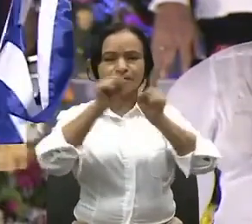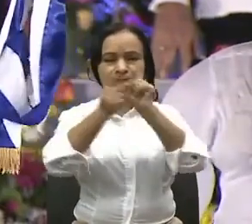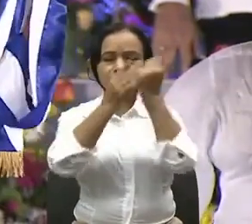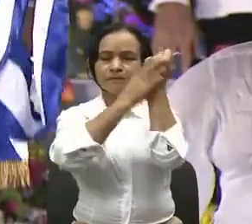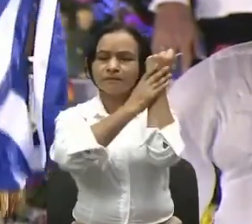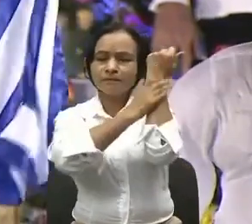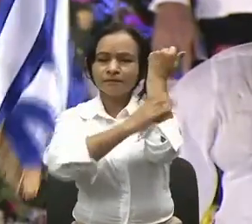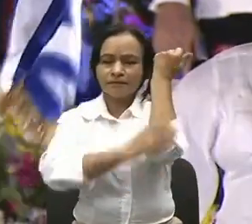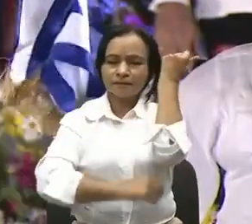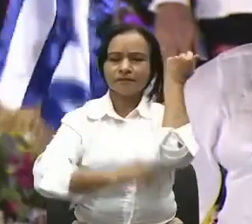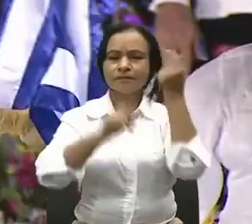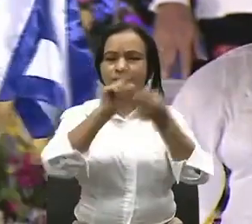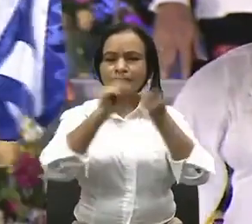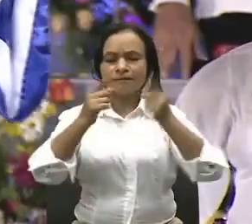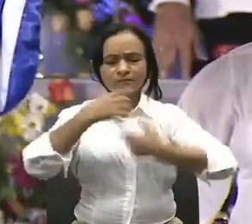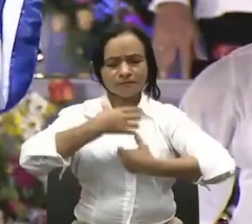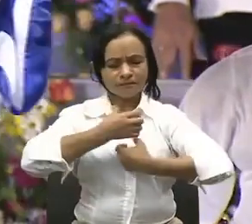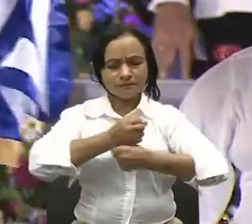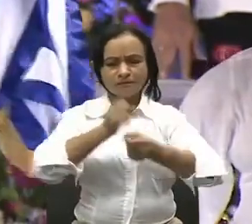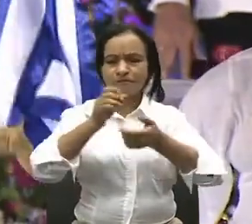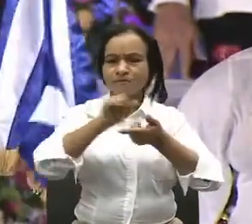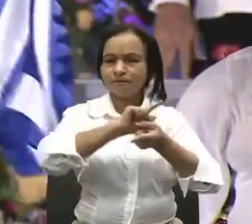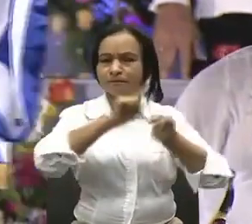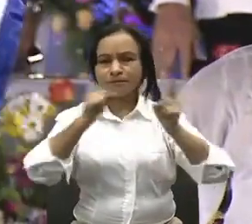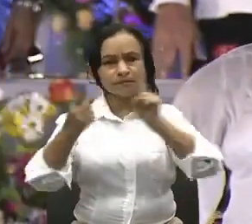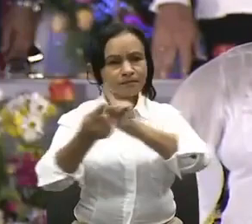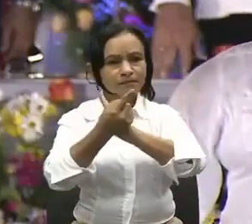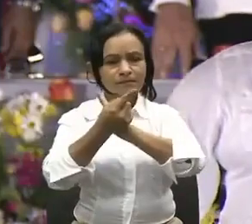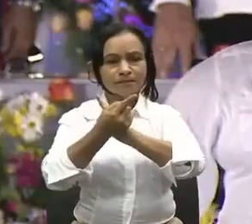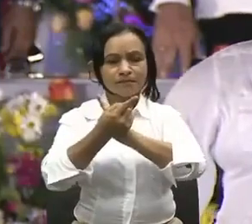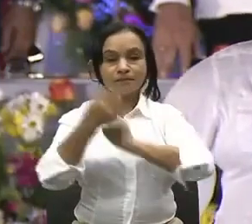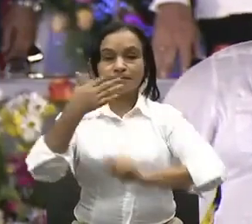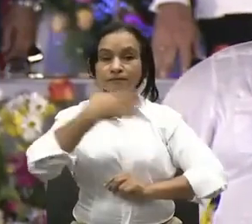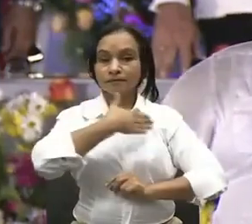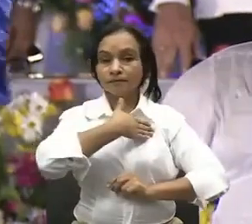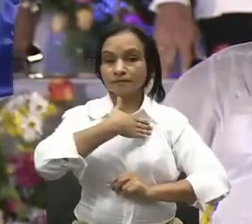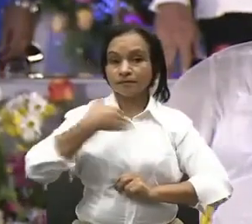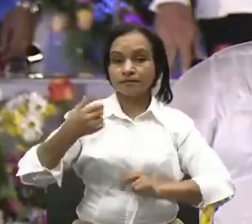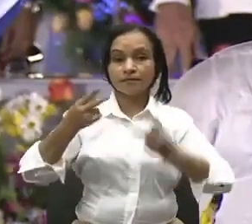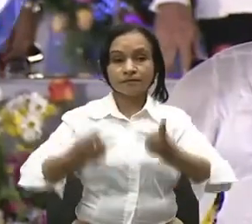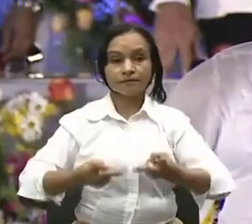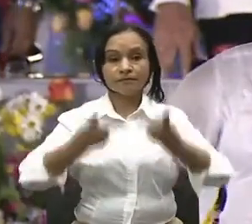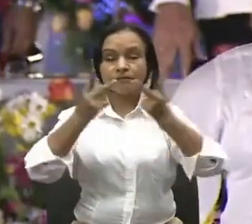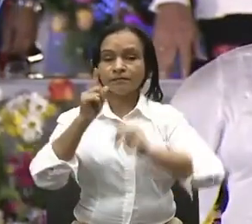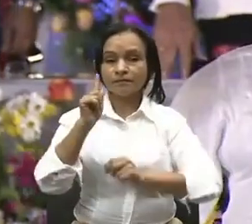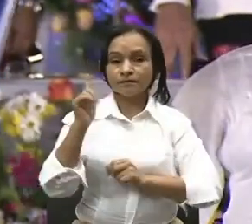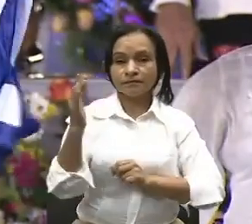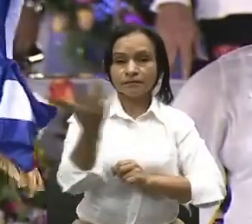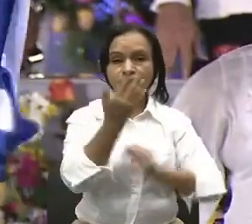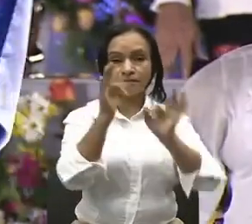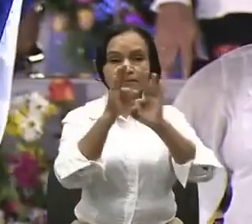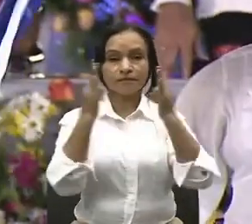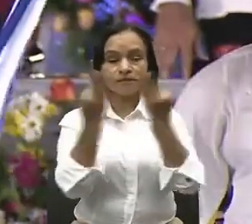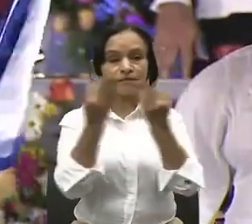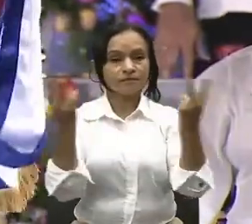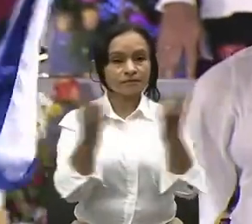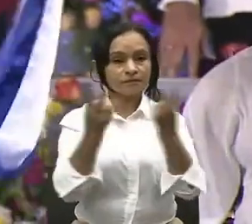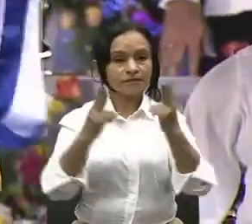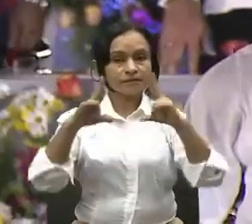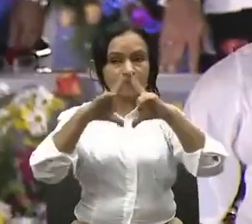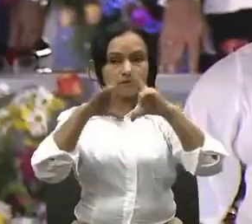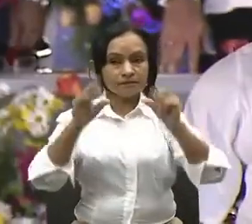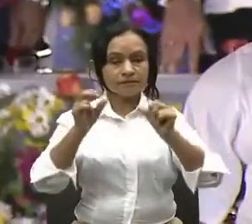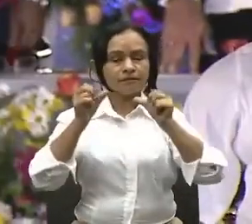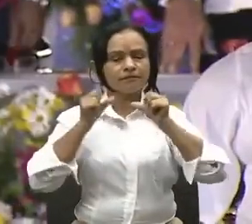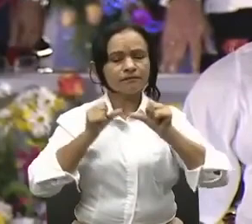pobreza, para erradicar el hambre, para mejorar las condiciones de vida de todas las familias nicaragüenses.